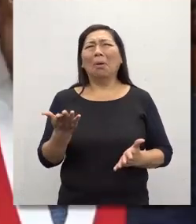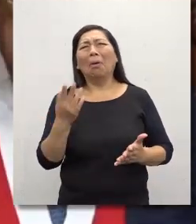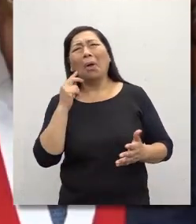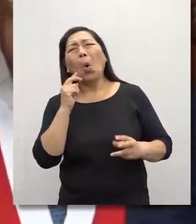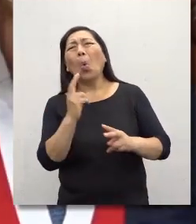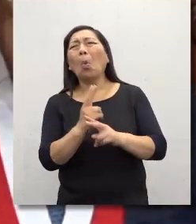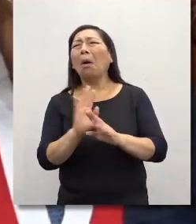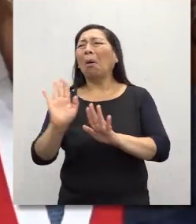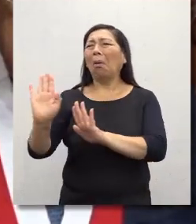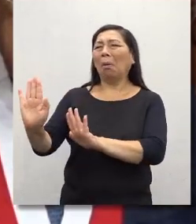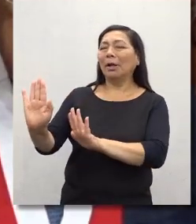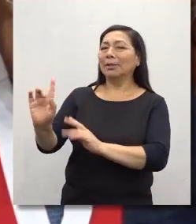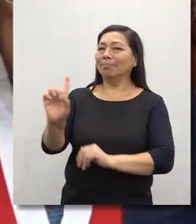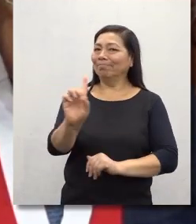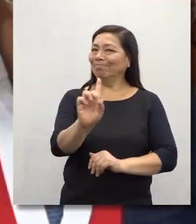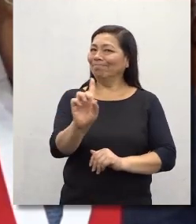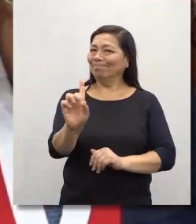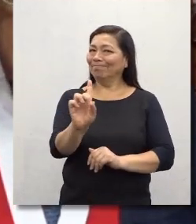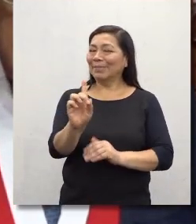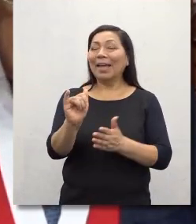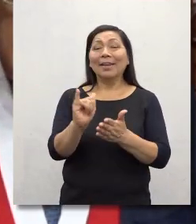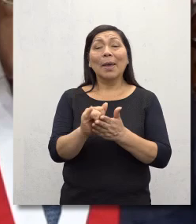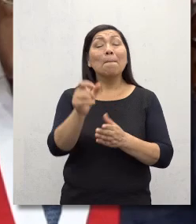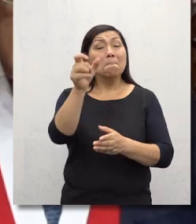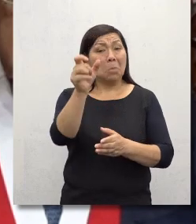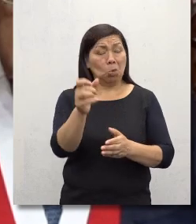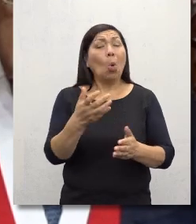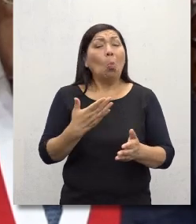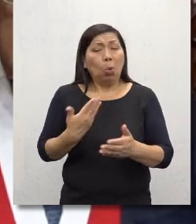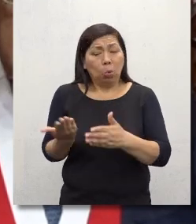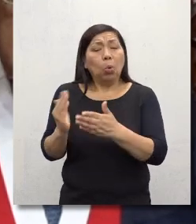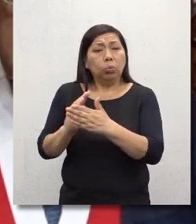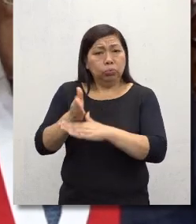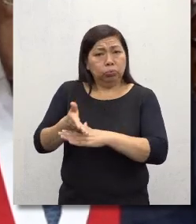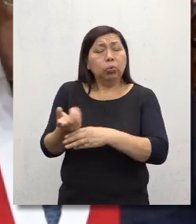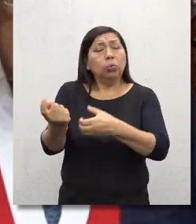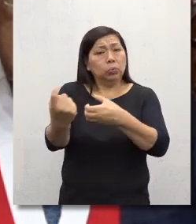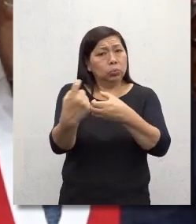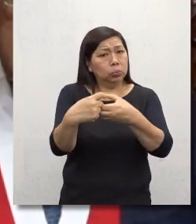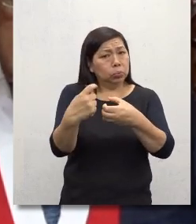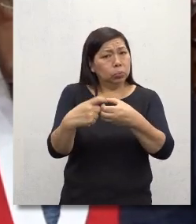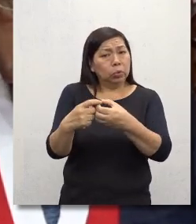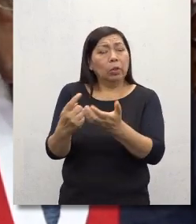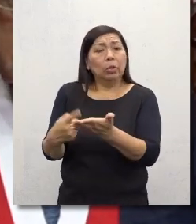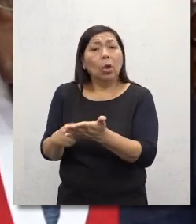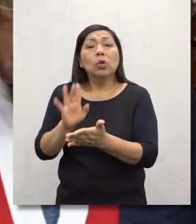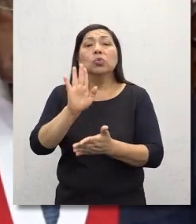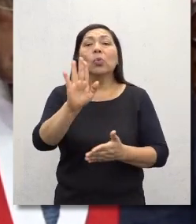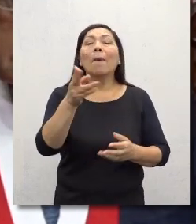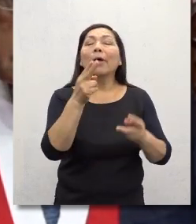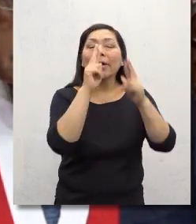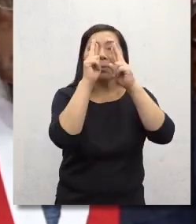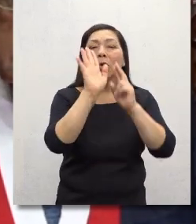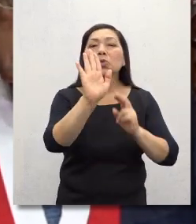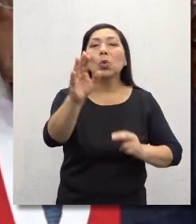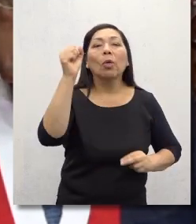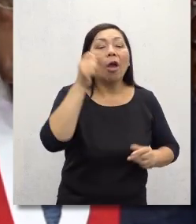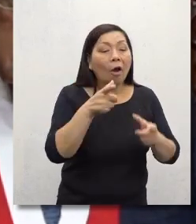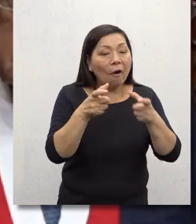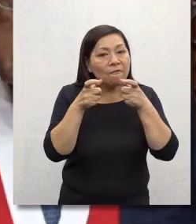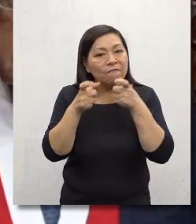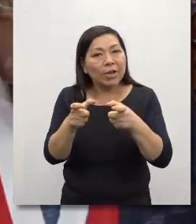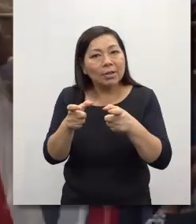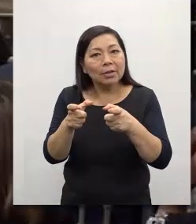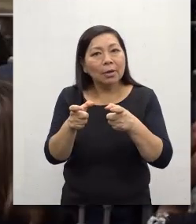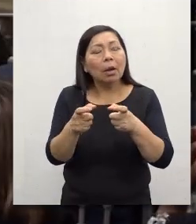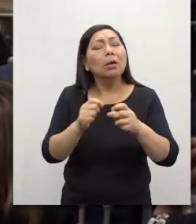marfil, sino como un espacio en el que el ciudadano participe e interactúe en la defensa de su derecho a fiscalizarnos y